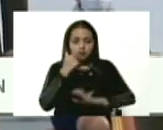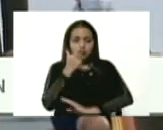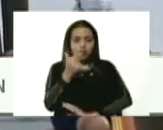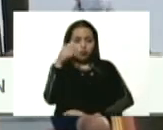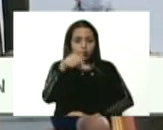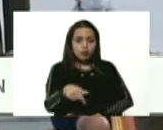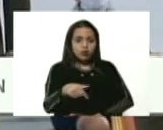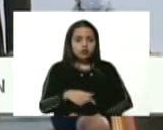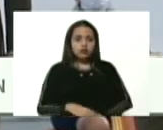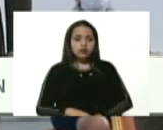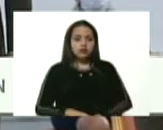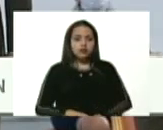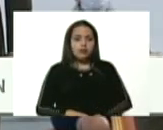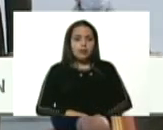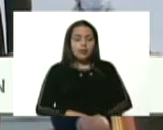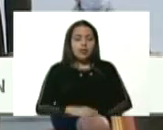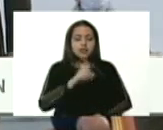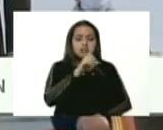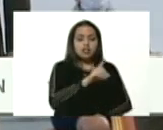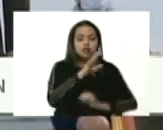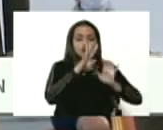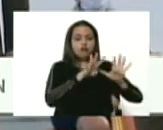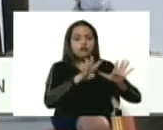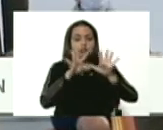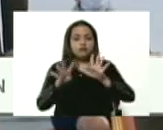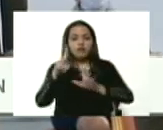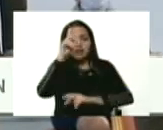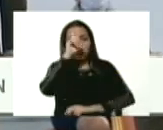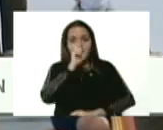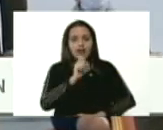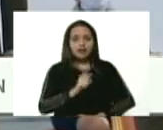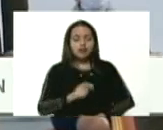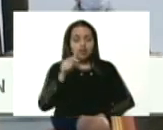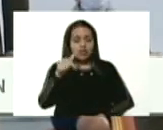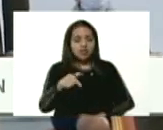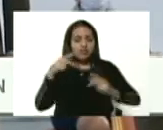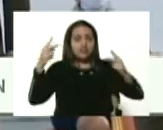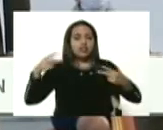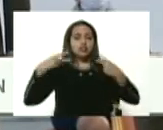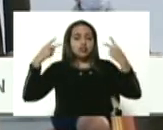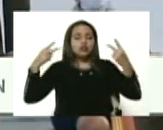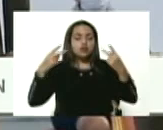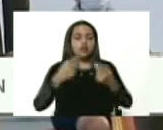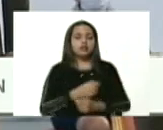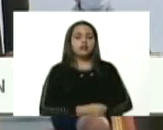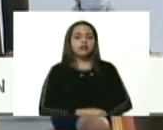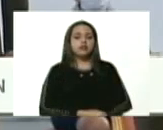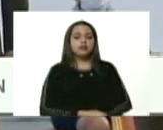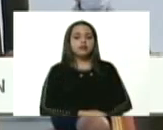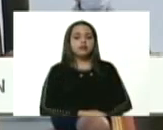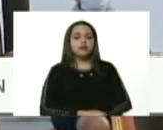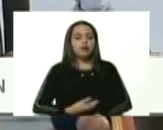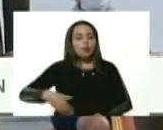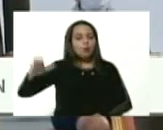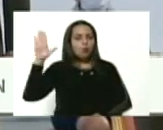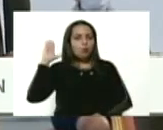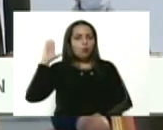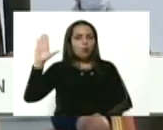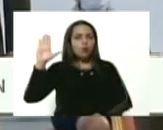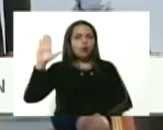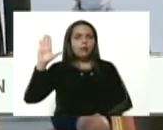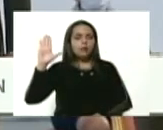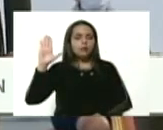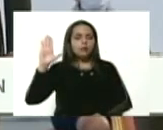a 199 años de esta gran victoria, Libertador, juramos ante